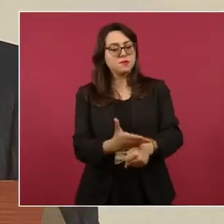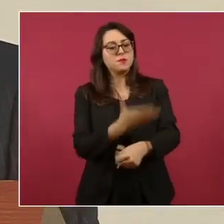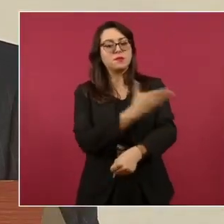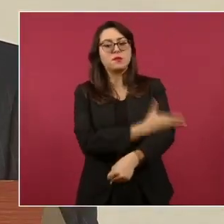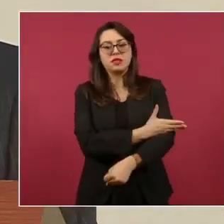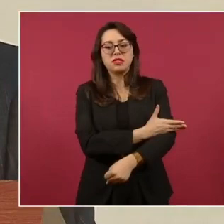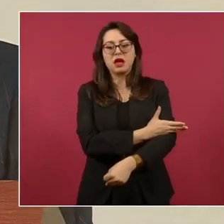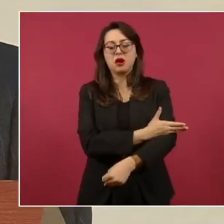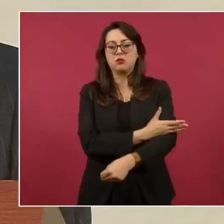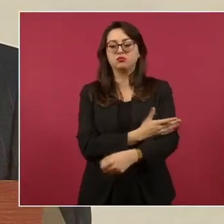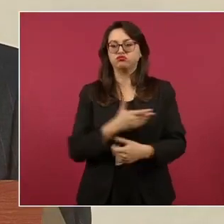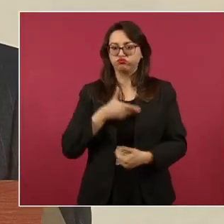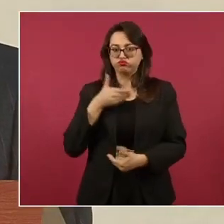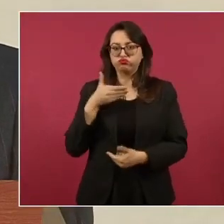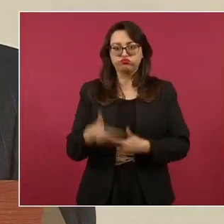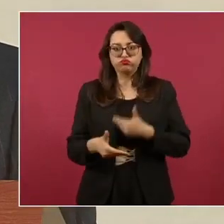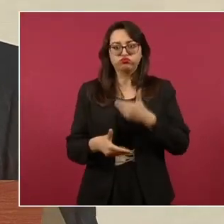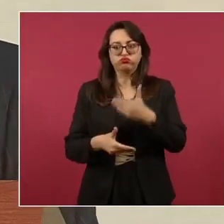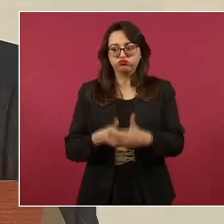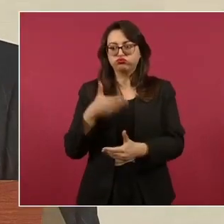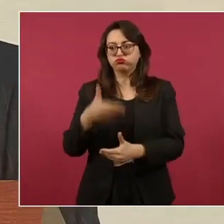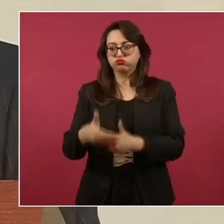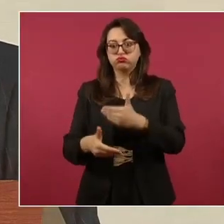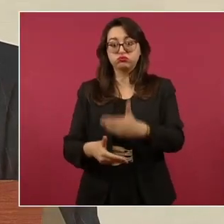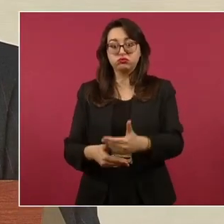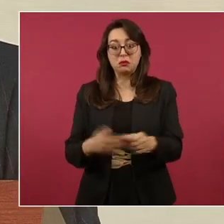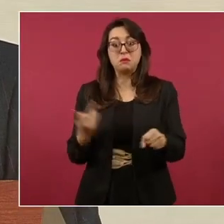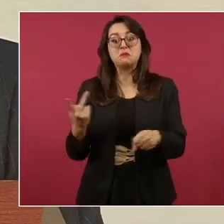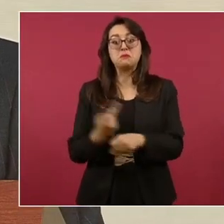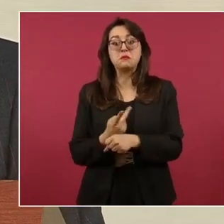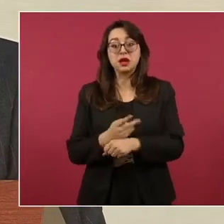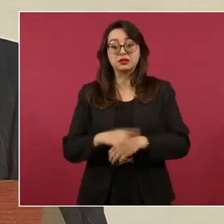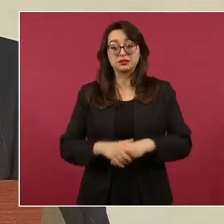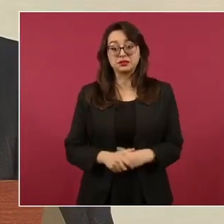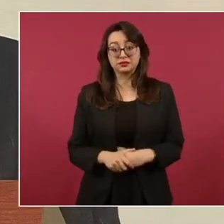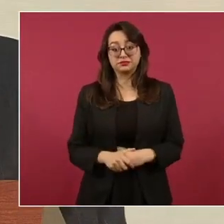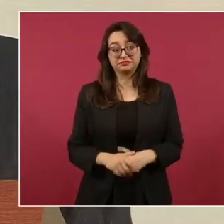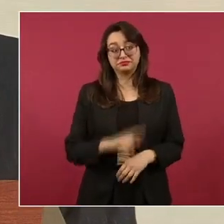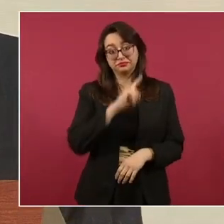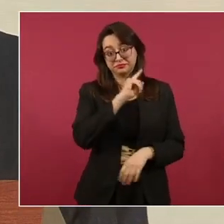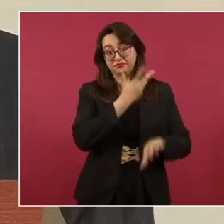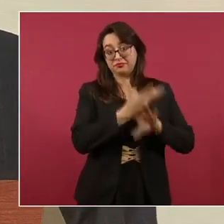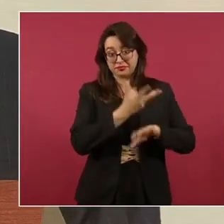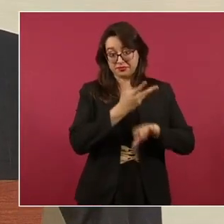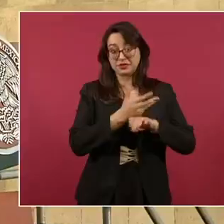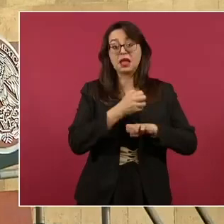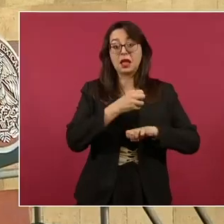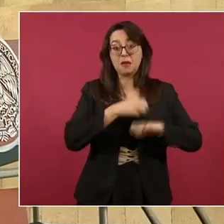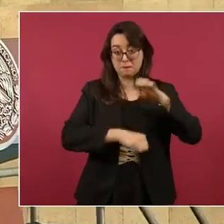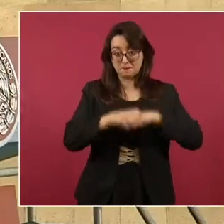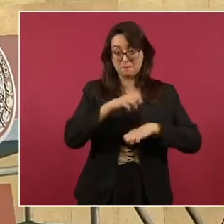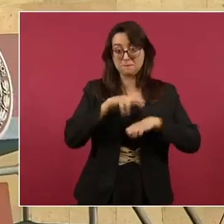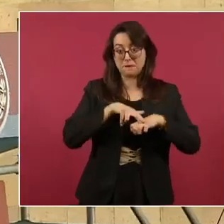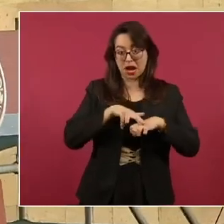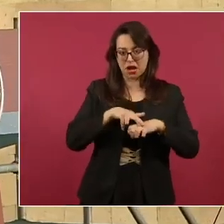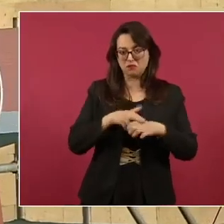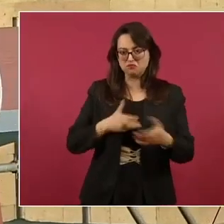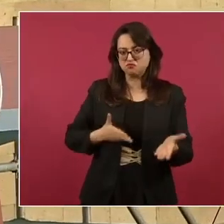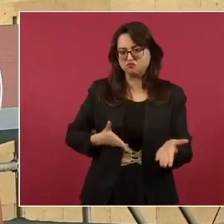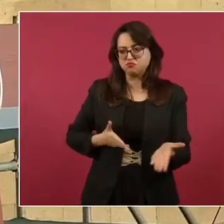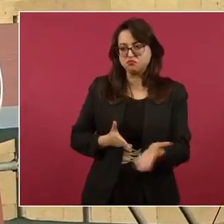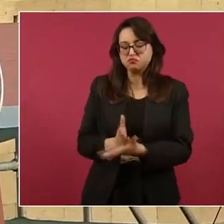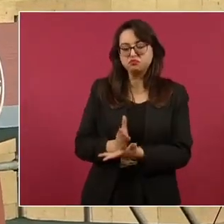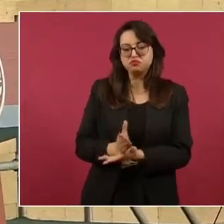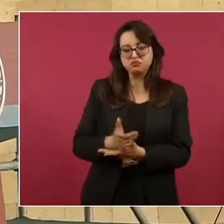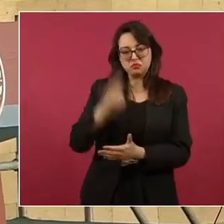contó con la intervención del embajador de Estados Unidos, pero fue ese derrocamiento llevado a